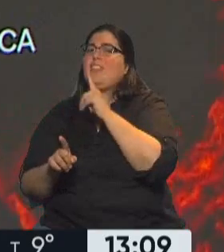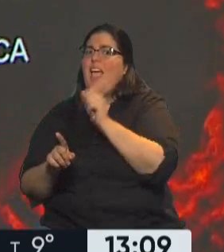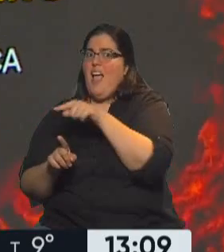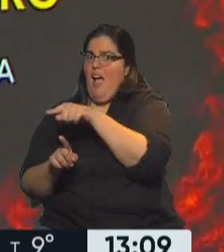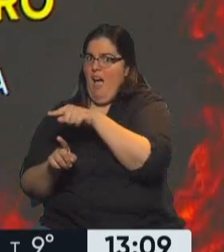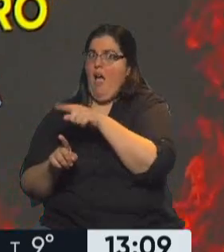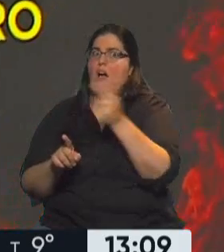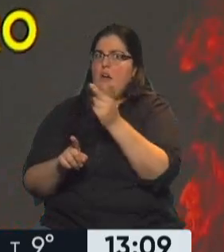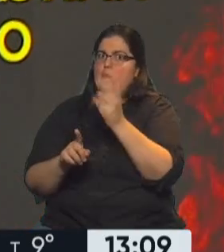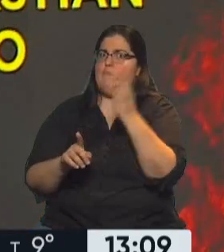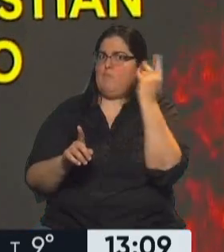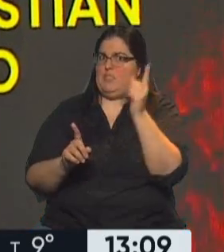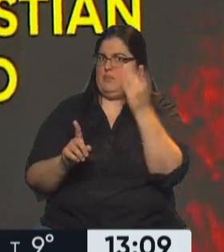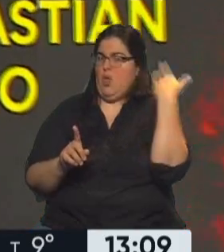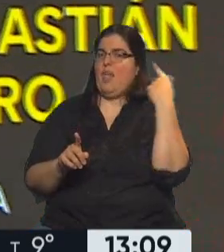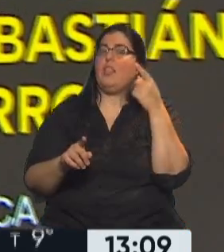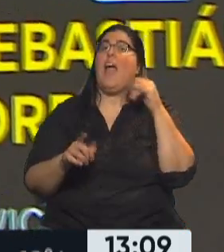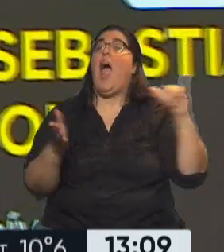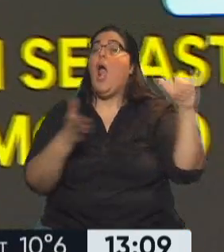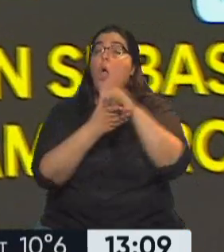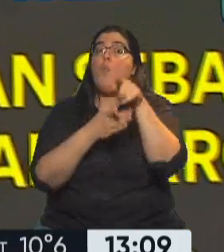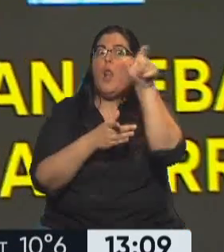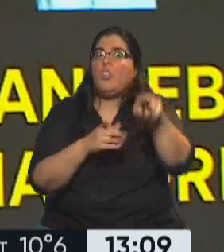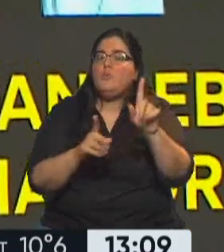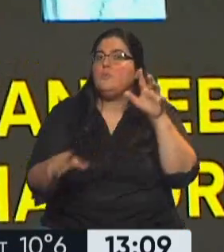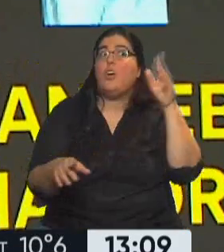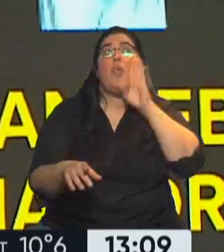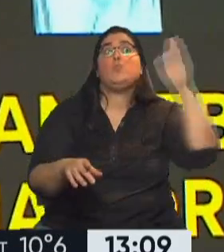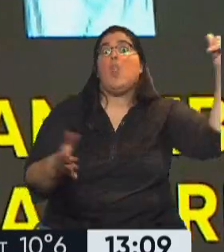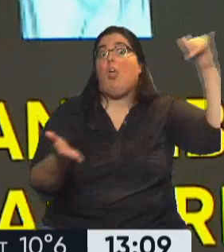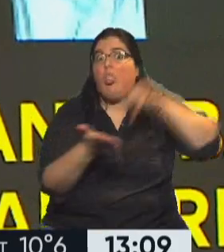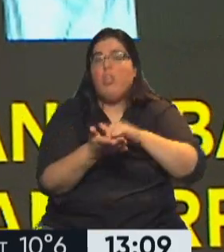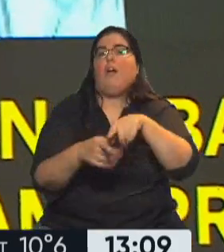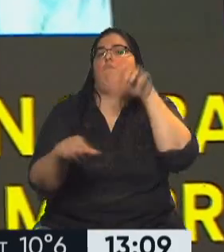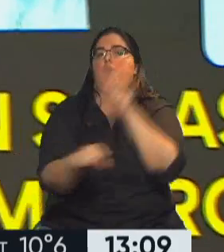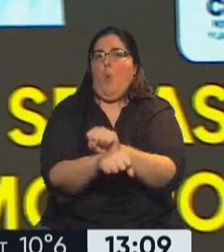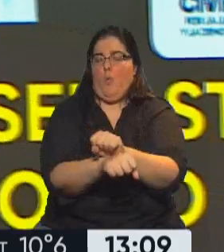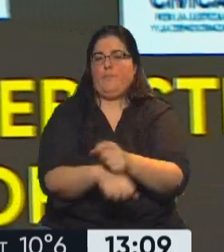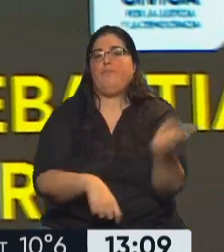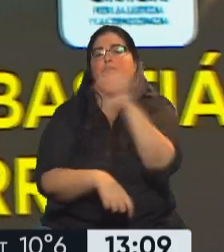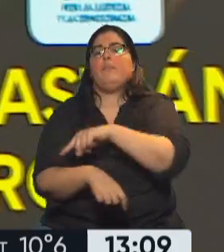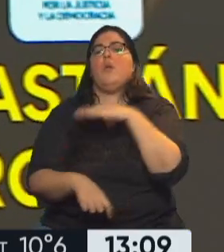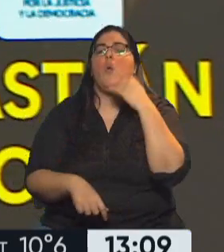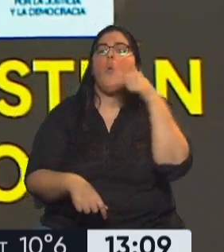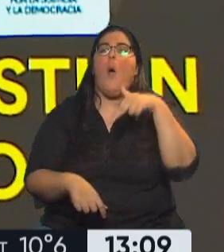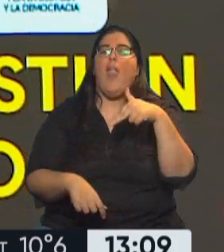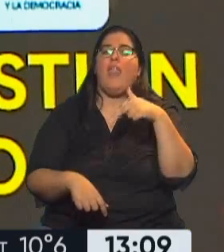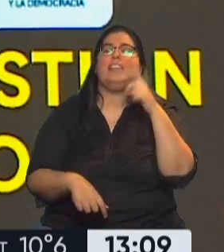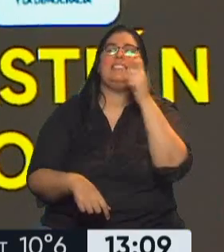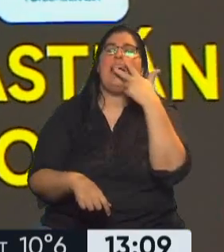un dato a tener en cuenta. Lo detuvieron en el aeropuerto cuando llegaba de Estados Unidos. Y Juan Sebastián Chamorro, que es sobrino también de